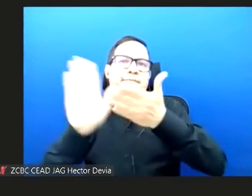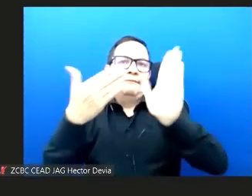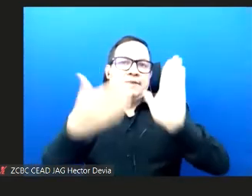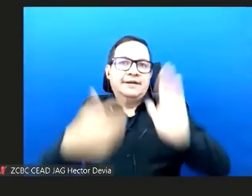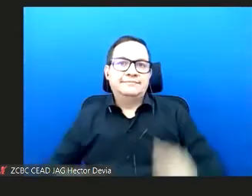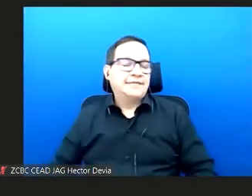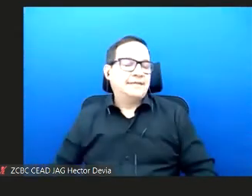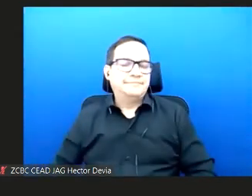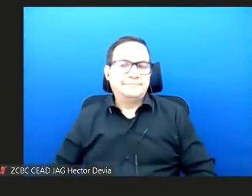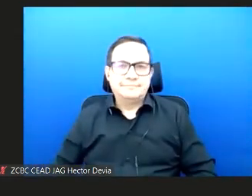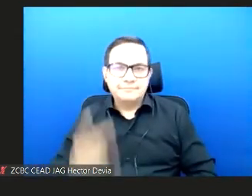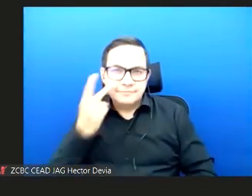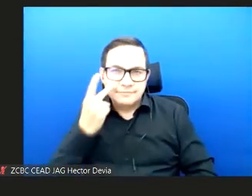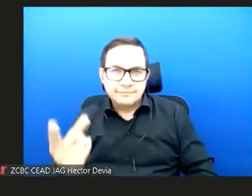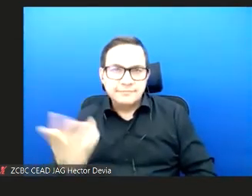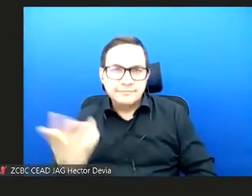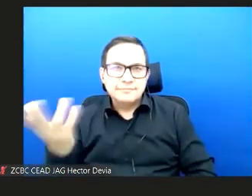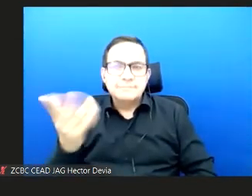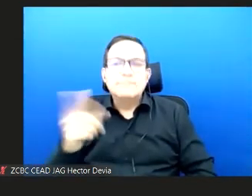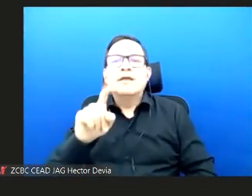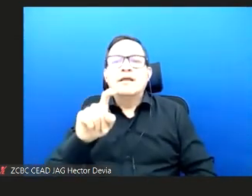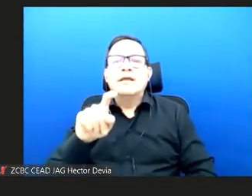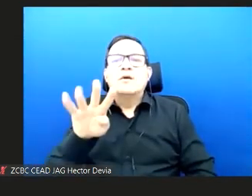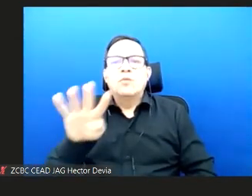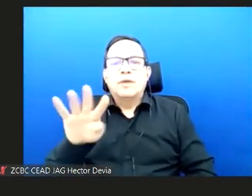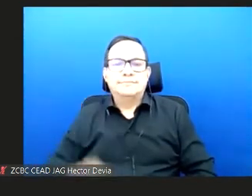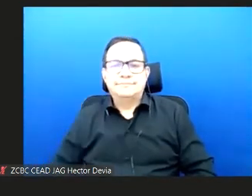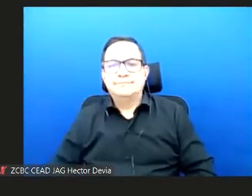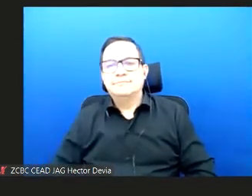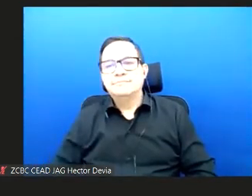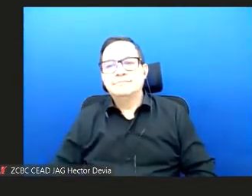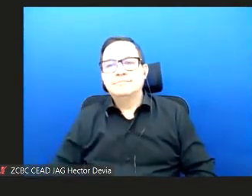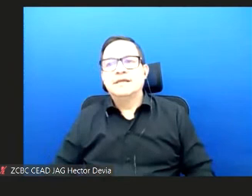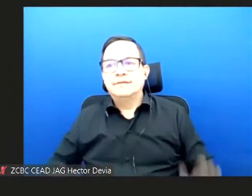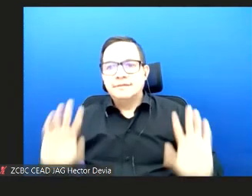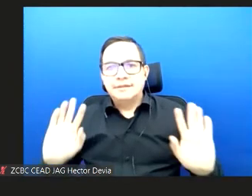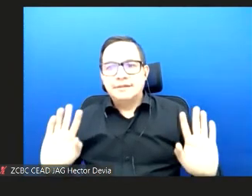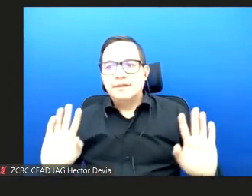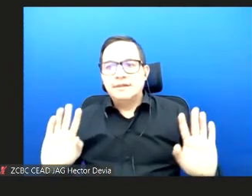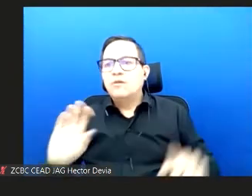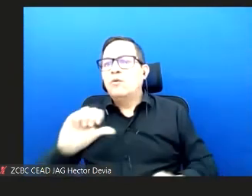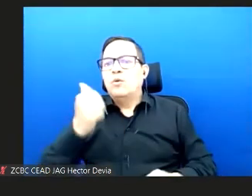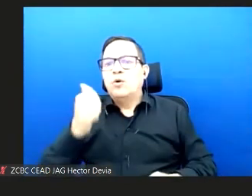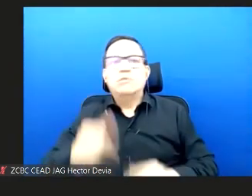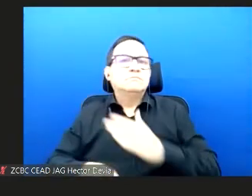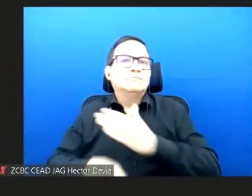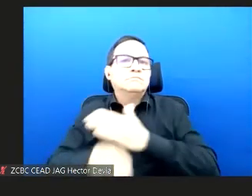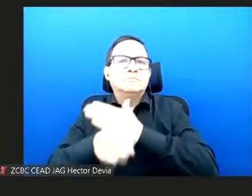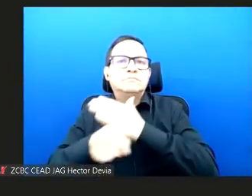¿Los veo? 69. Muy bien. Vamos con la siguiente pregunta.